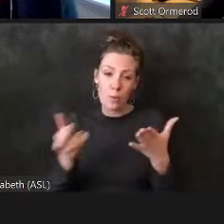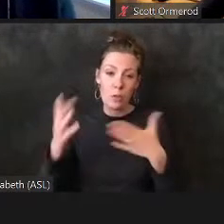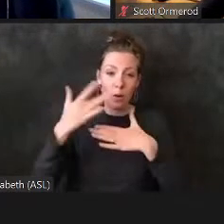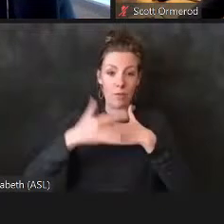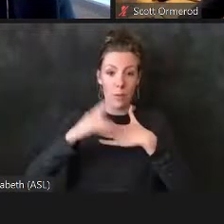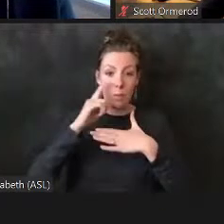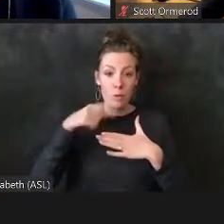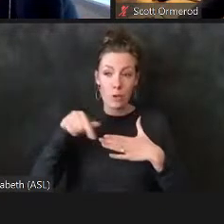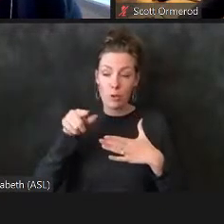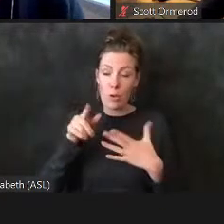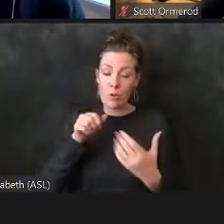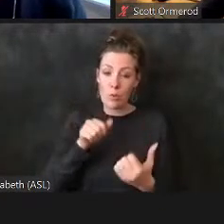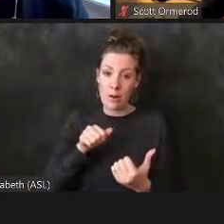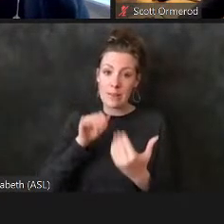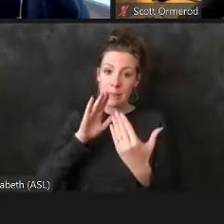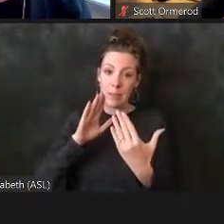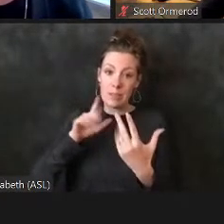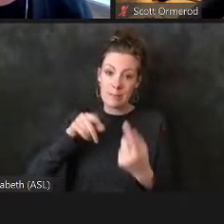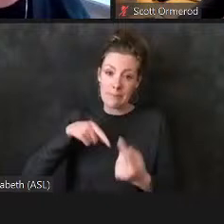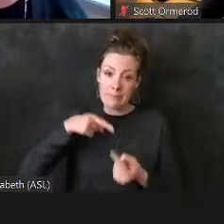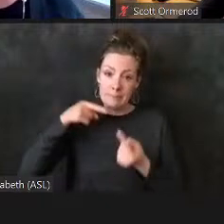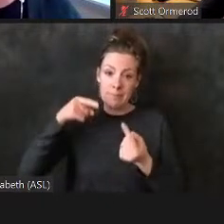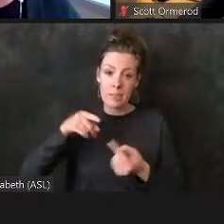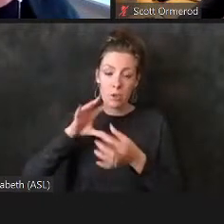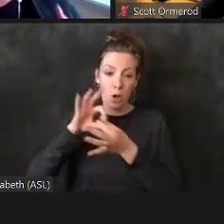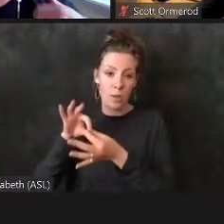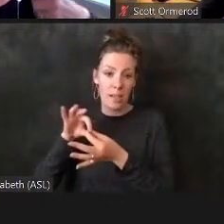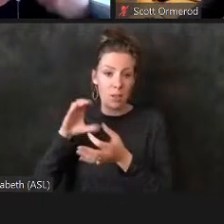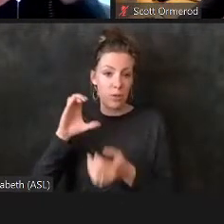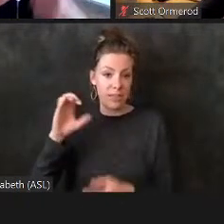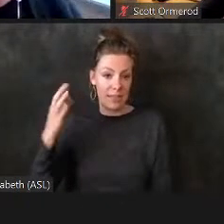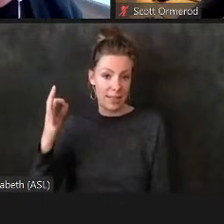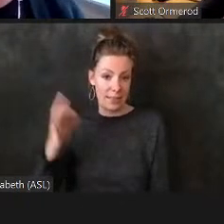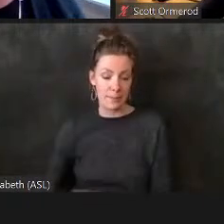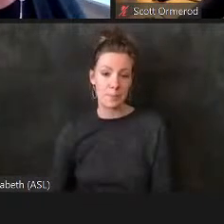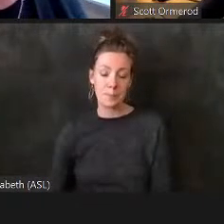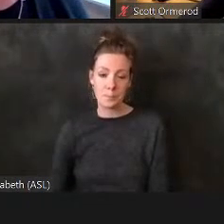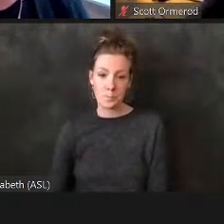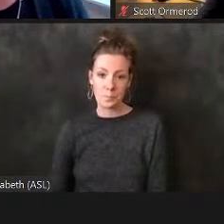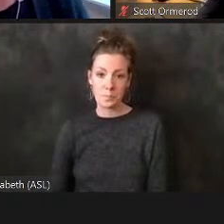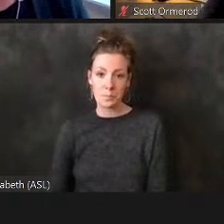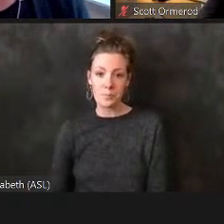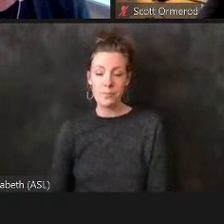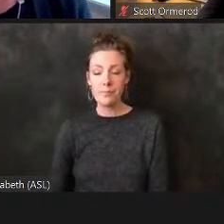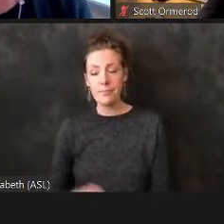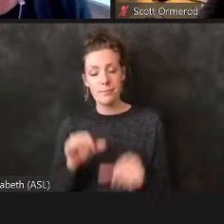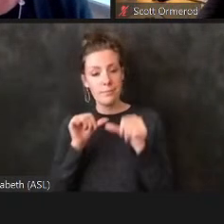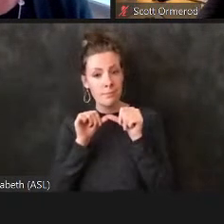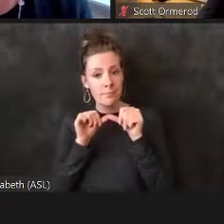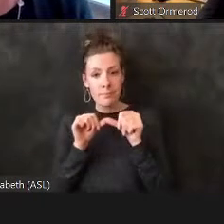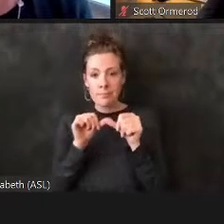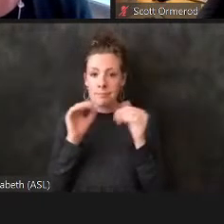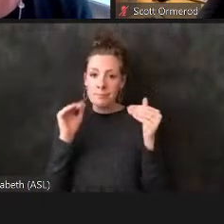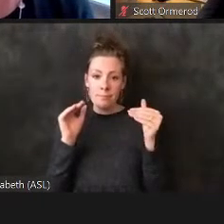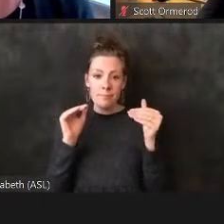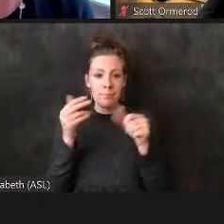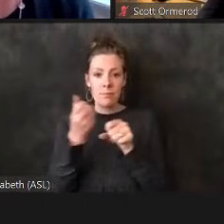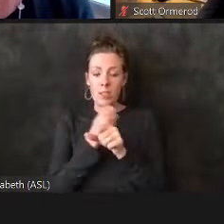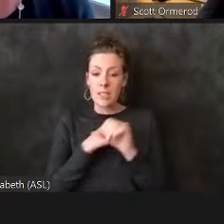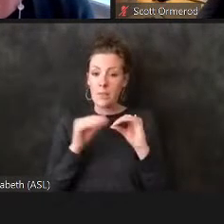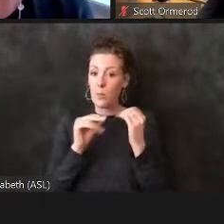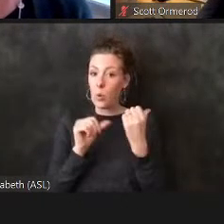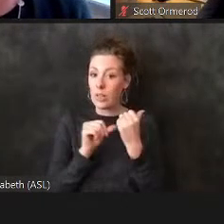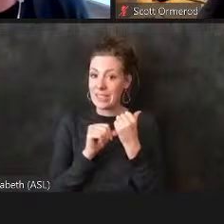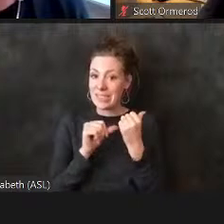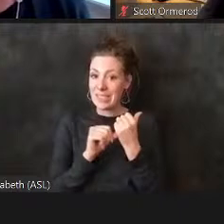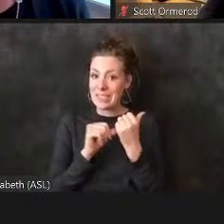pruebas de la luz del virus para personas que están pasando por tiempos difíciles económicos, y estamos